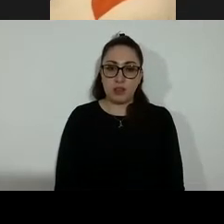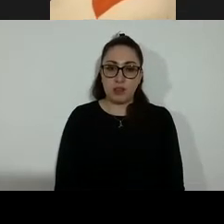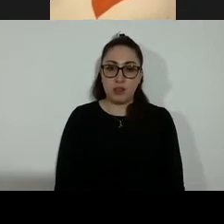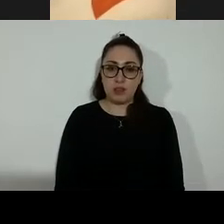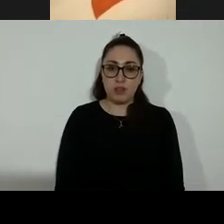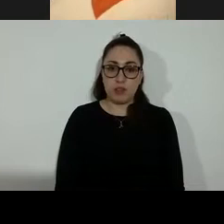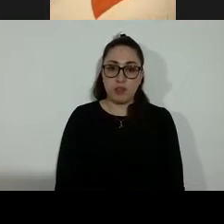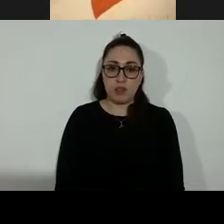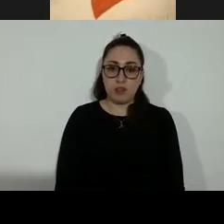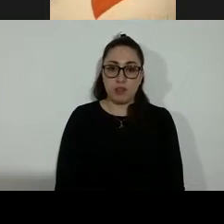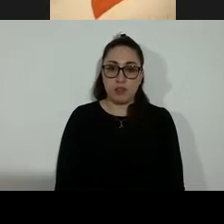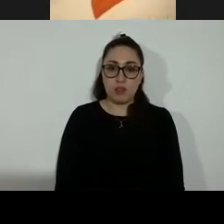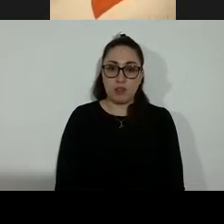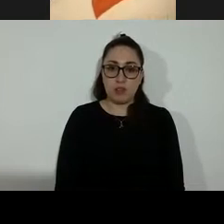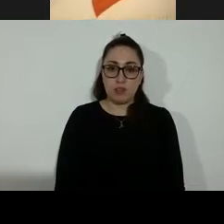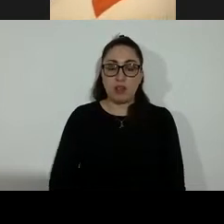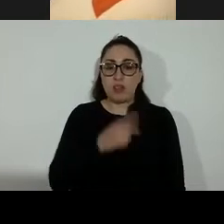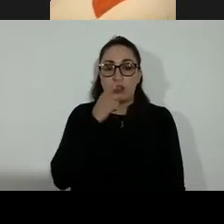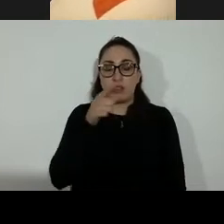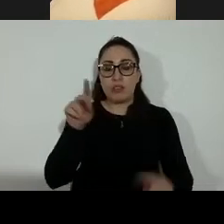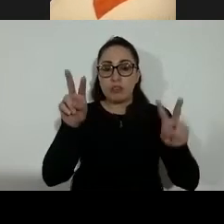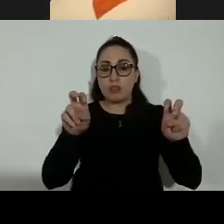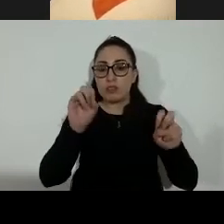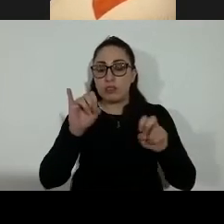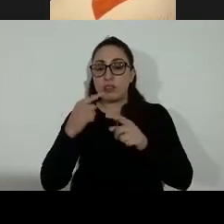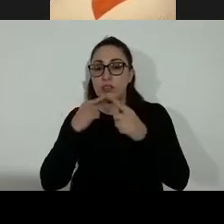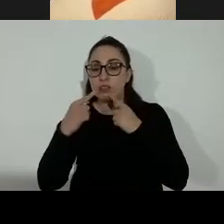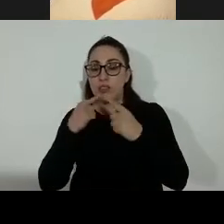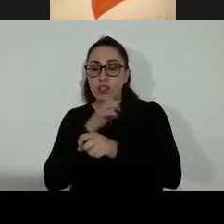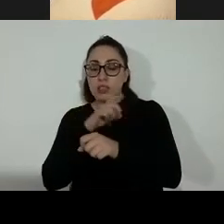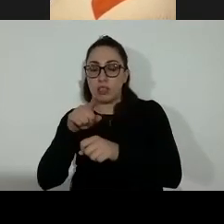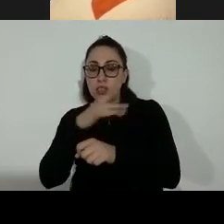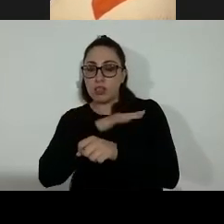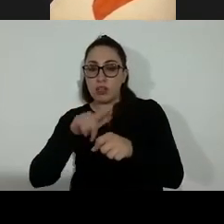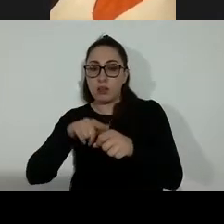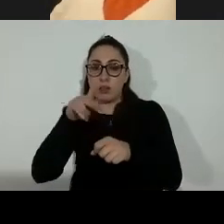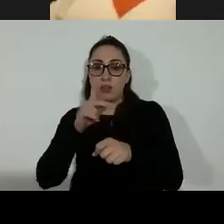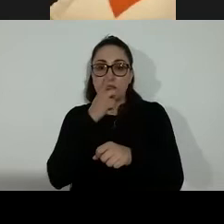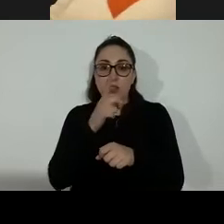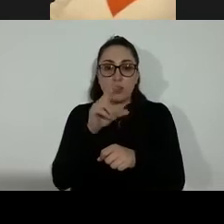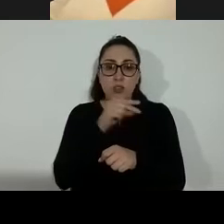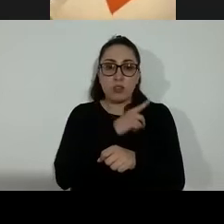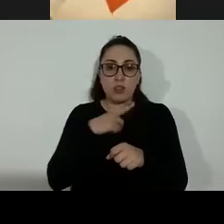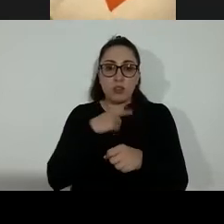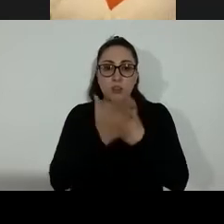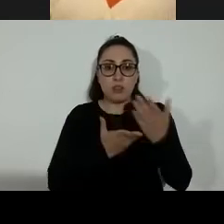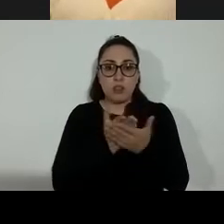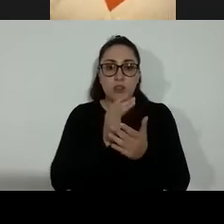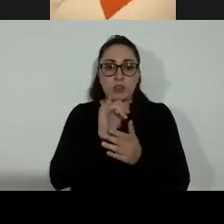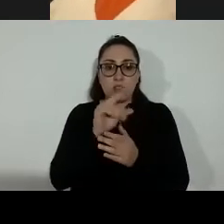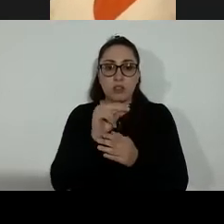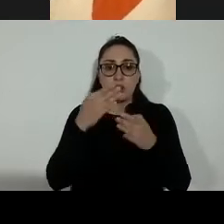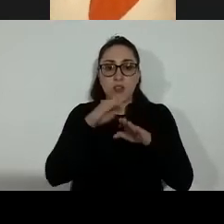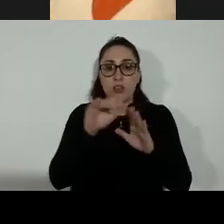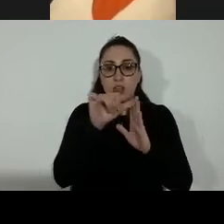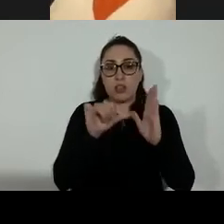Sí, diputada, dice se discutirá solo en lo general, pero no dice que no podrá proceder ninguna reserva. Entonces,